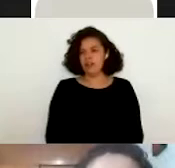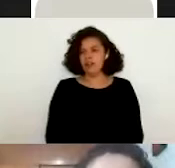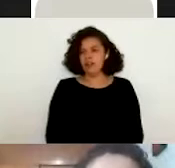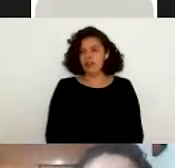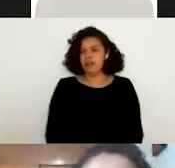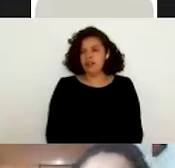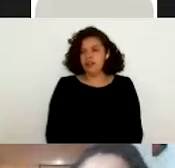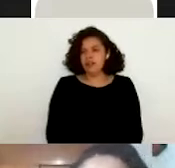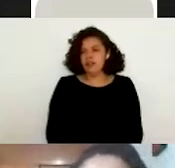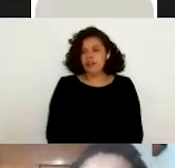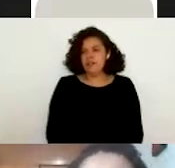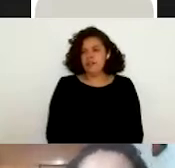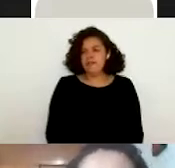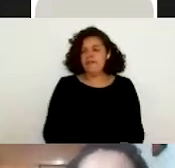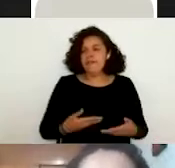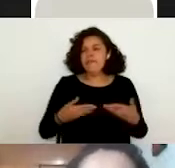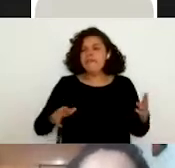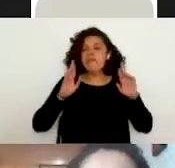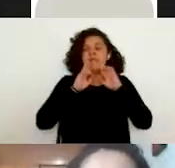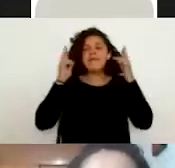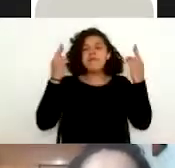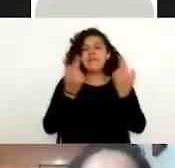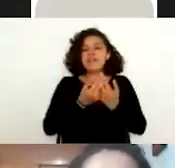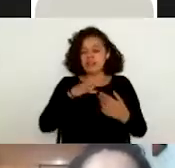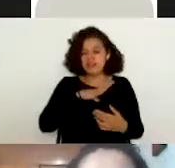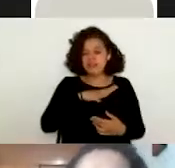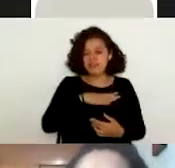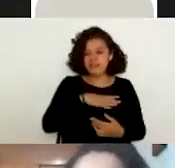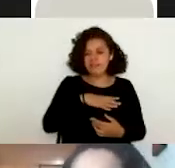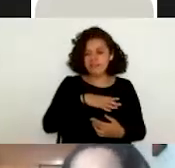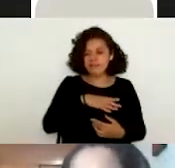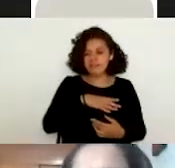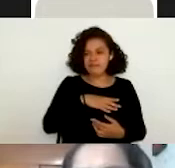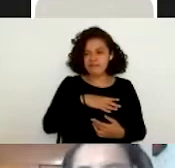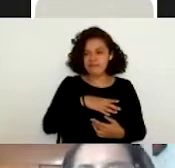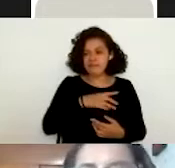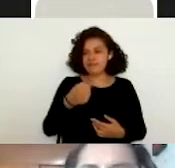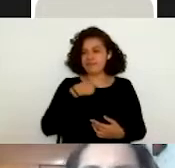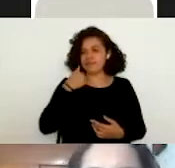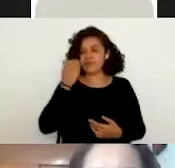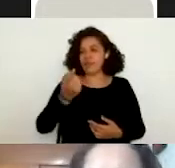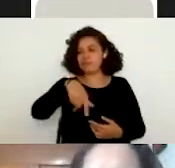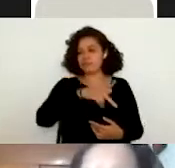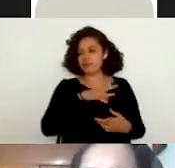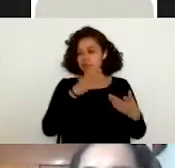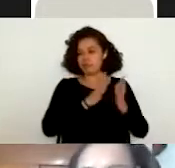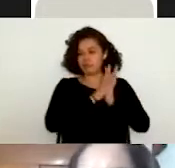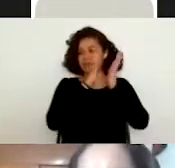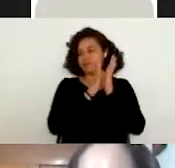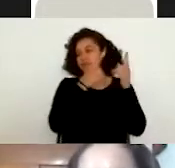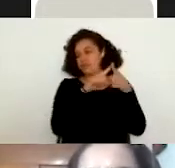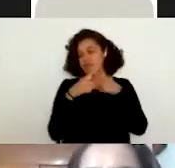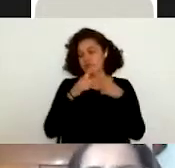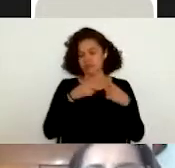Entonces, en esta sesión vamos a tener como distintas, bueno, yo quisiera que tengan ustedes distintas participaciones, ya